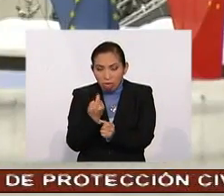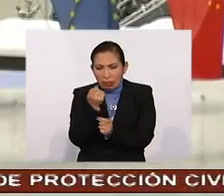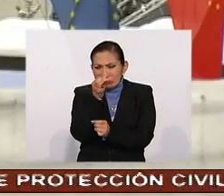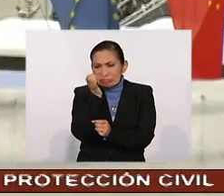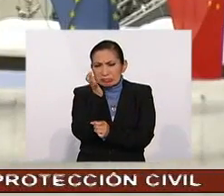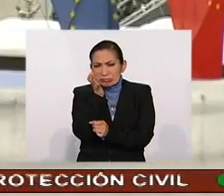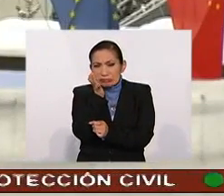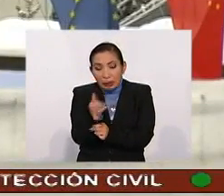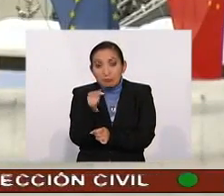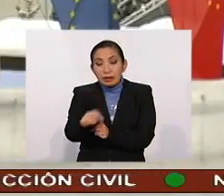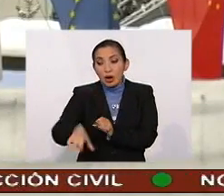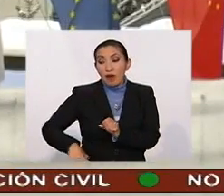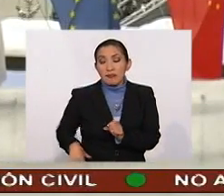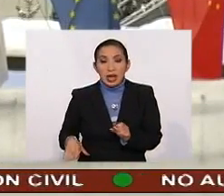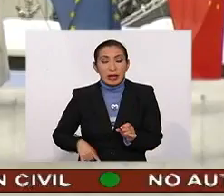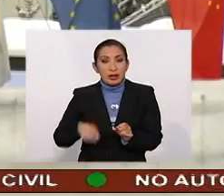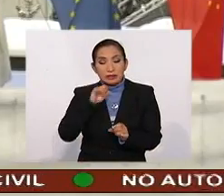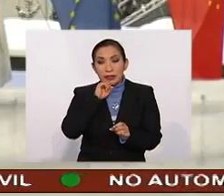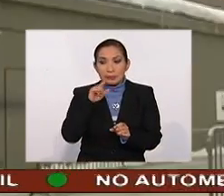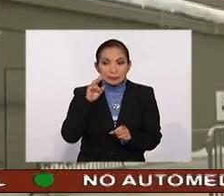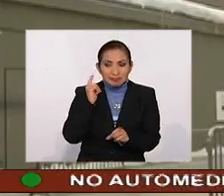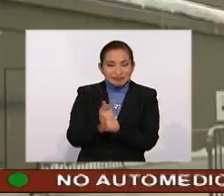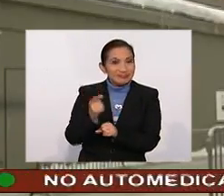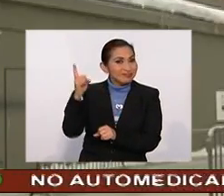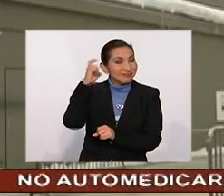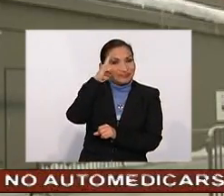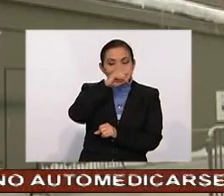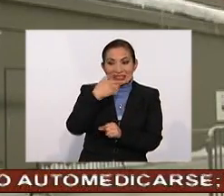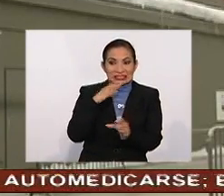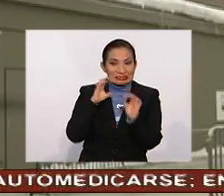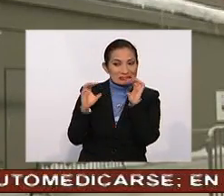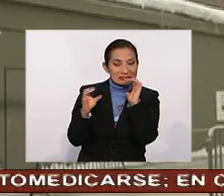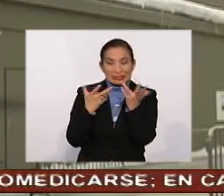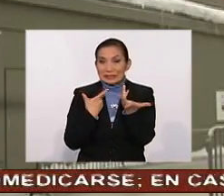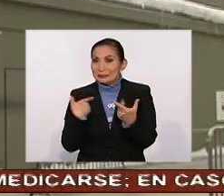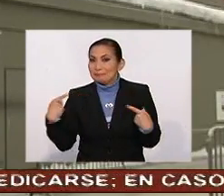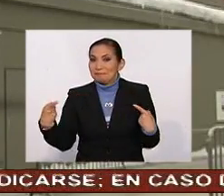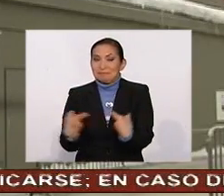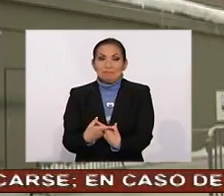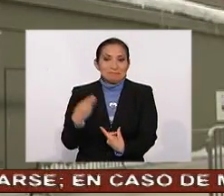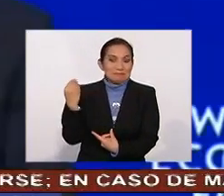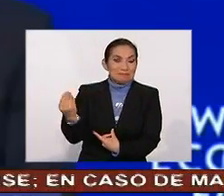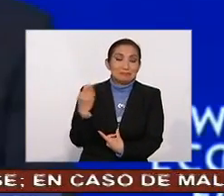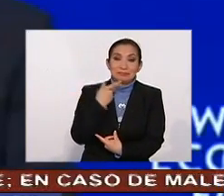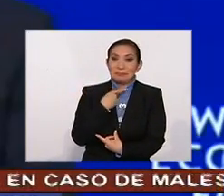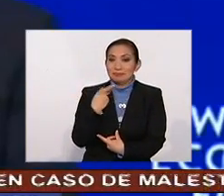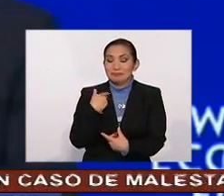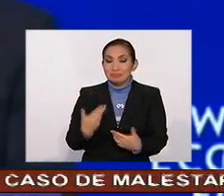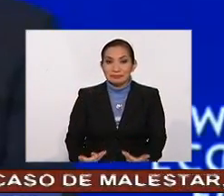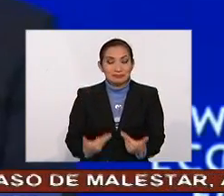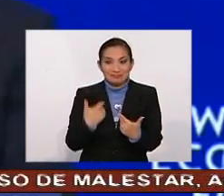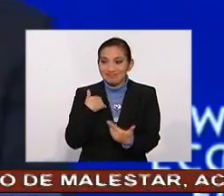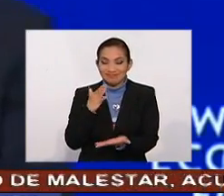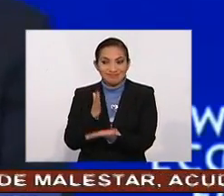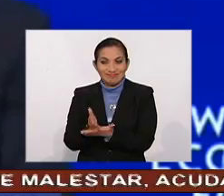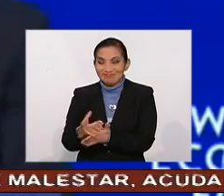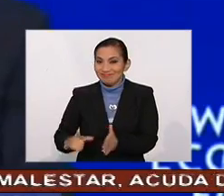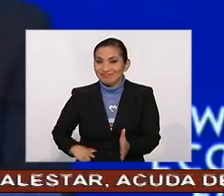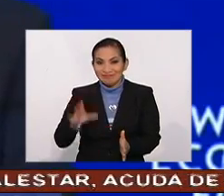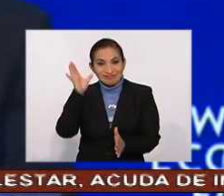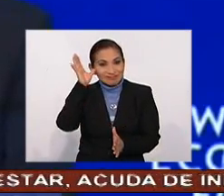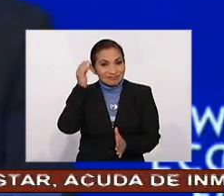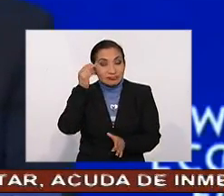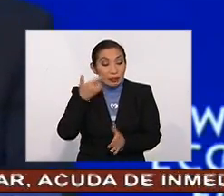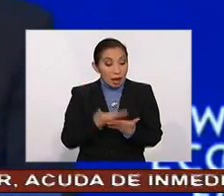incertidumbre con un gobierno además con el que es difícil tratar, según dicen aquí muchos políticos y muchos hombres de negocio. De hecho,